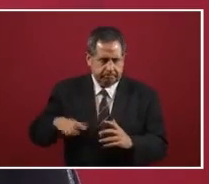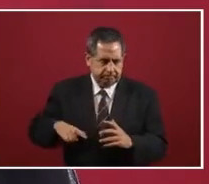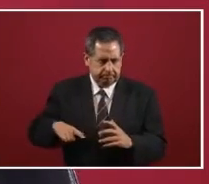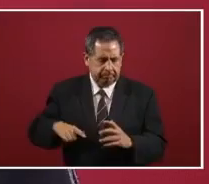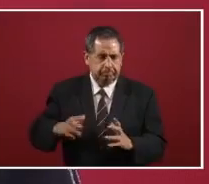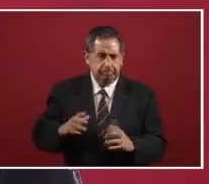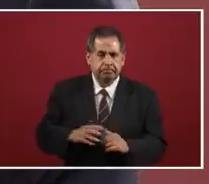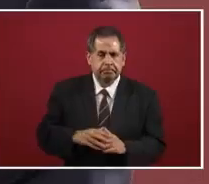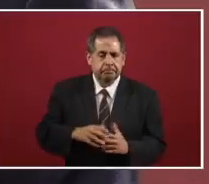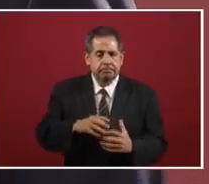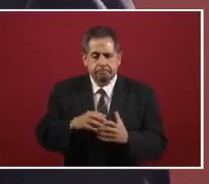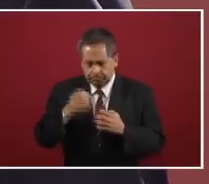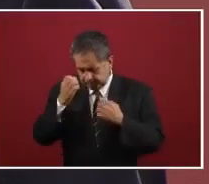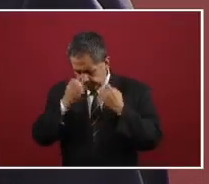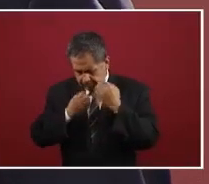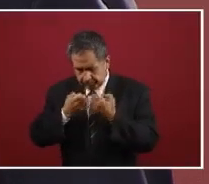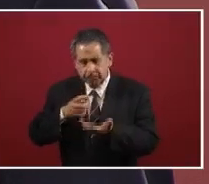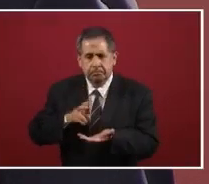y se hace un avalú